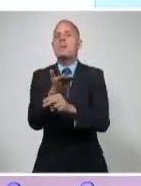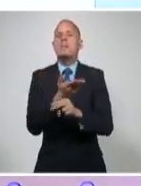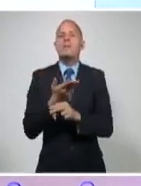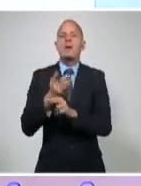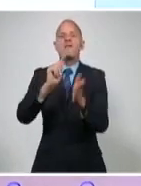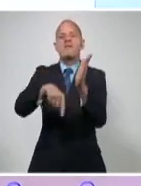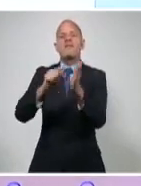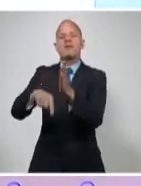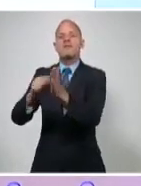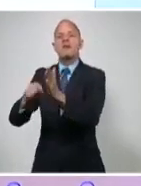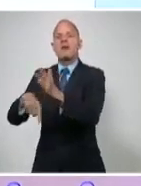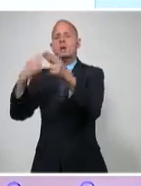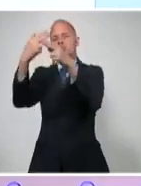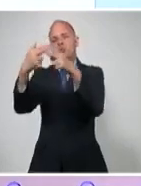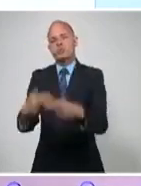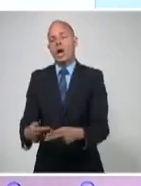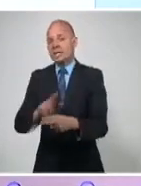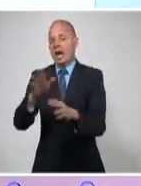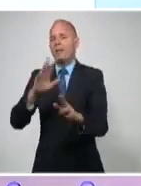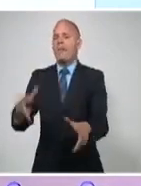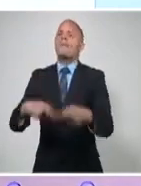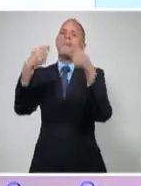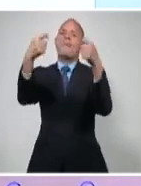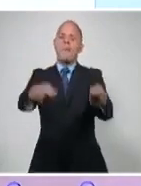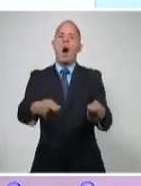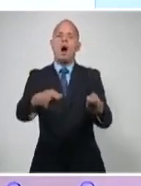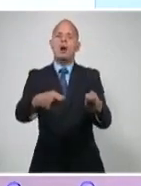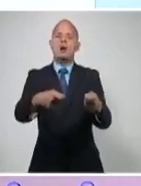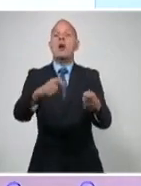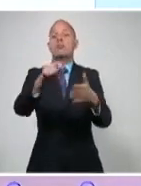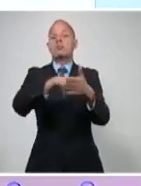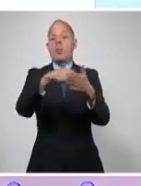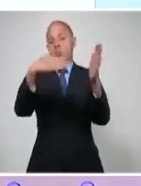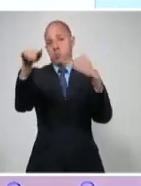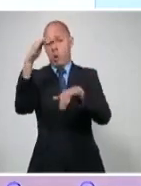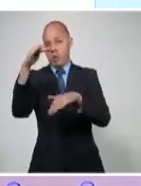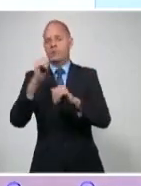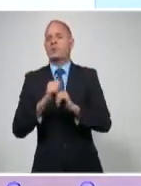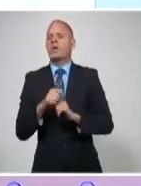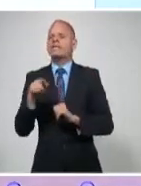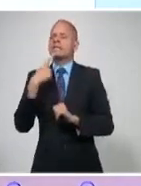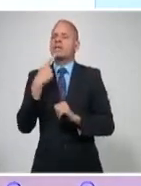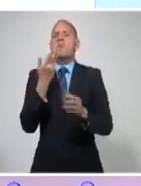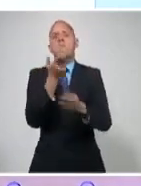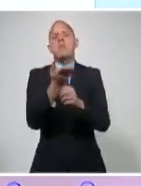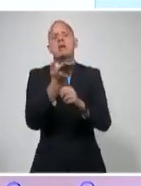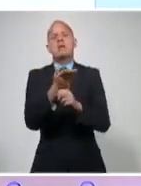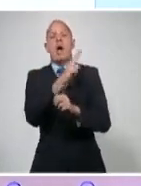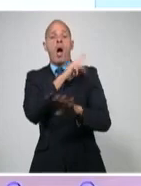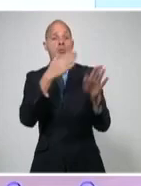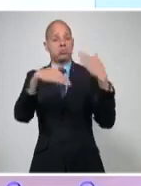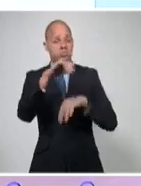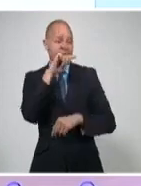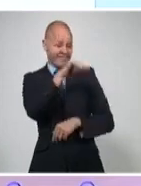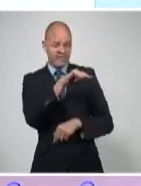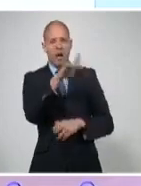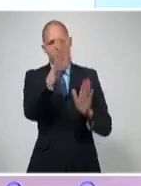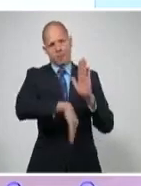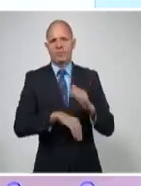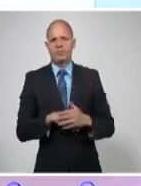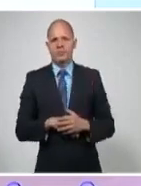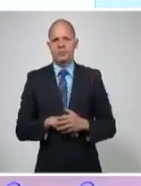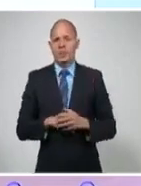Y en paralelo a ese documento con firmas, también una campaña para que se sumaran más personas. Personas